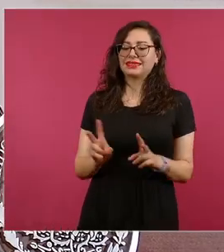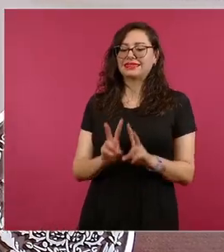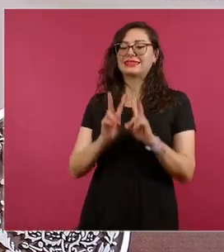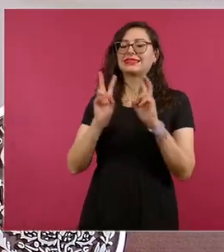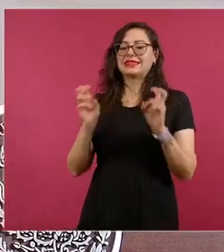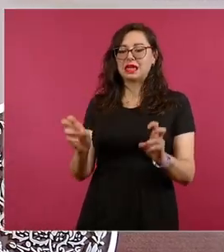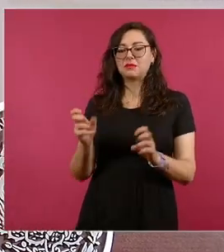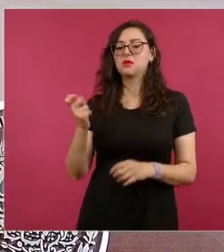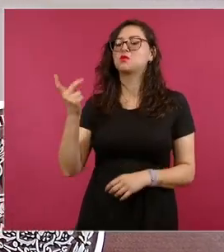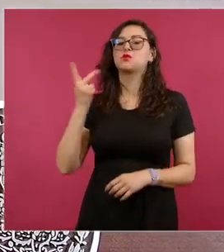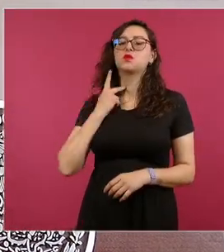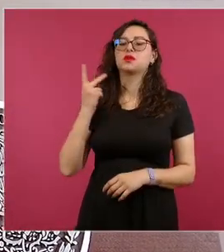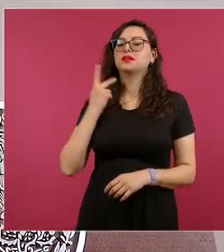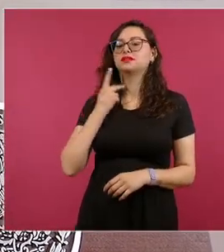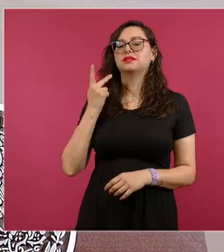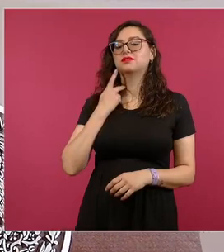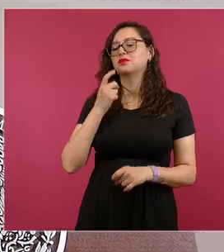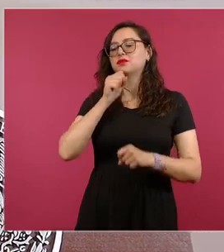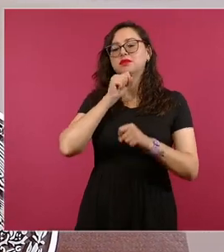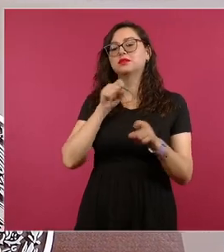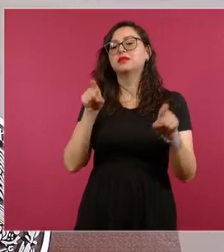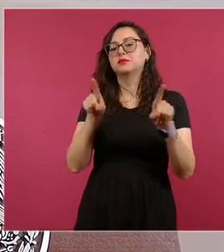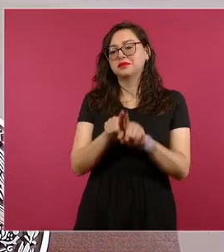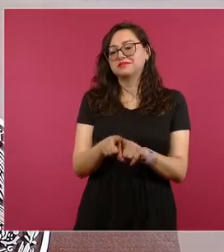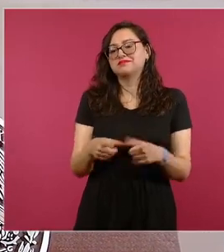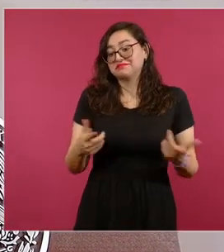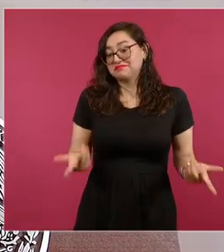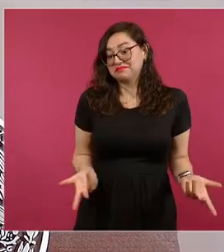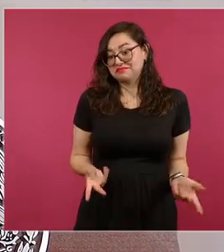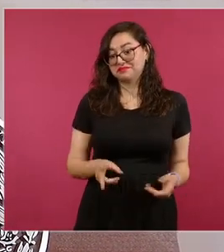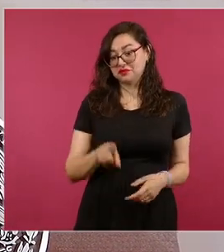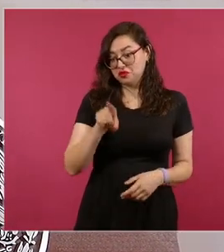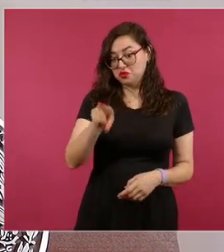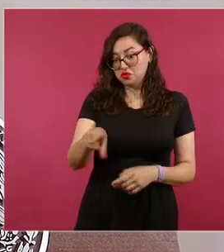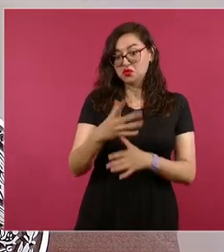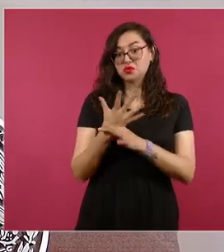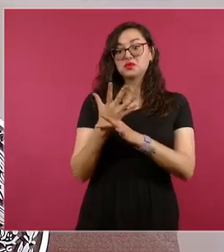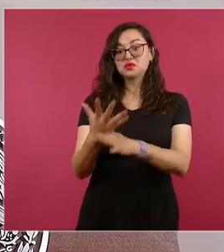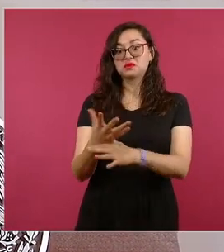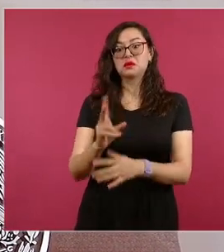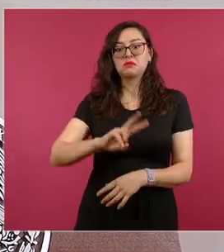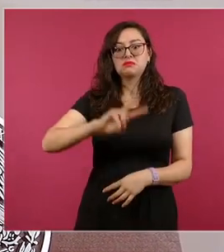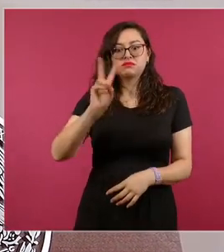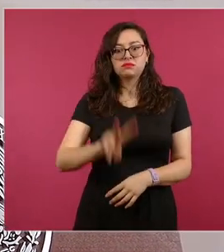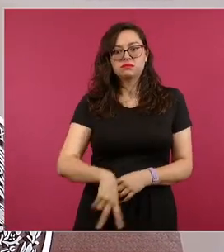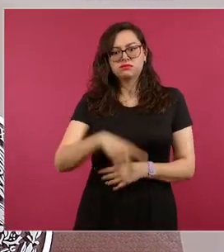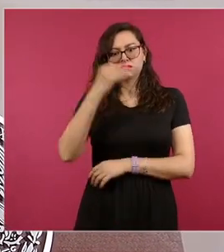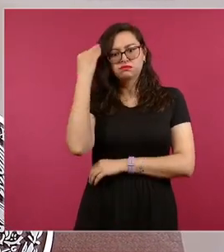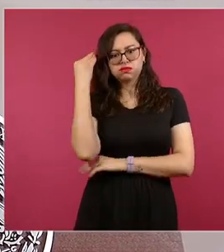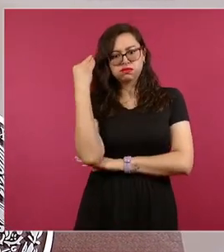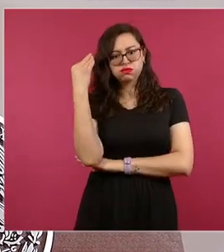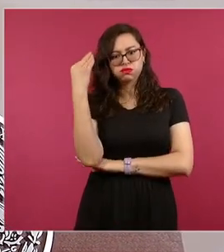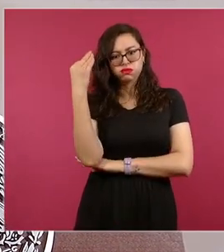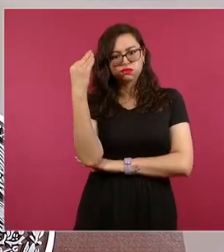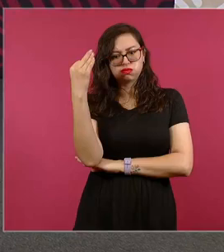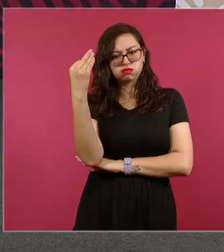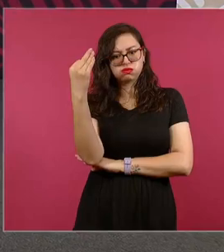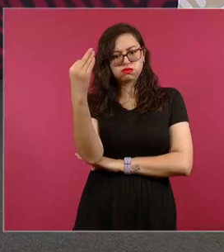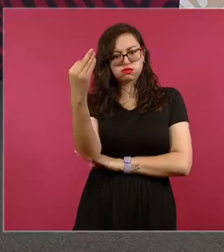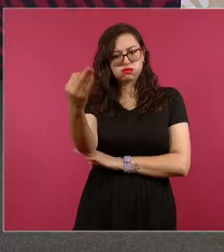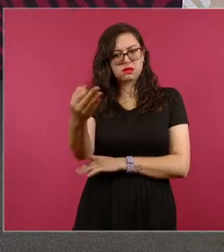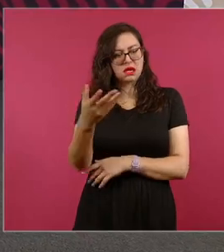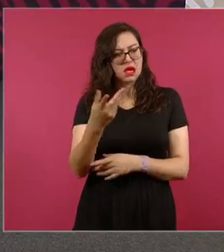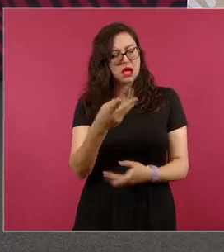¿cómo pasa, como tú sostienes, tanto tiempo? Y no